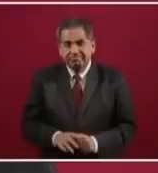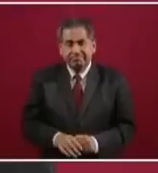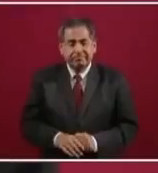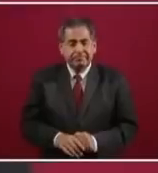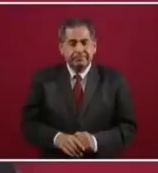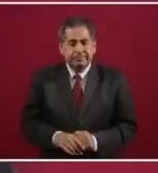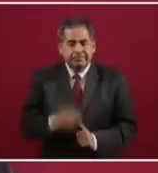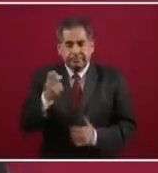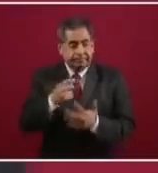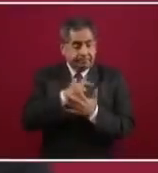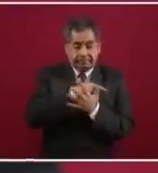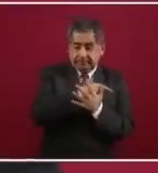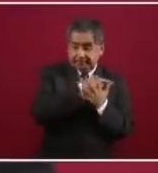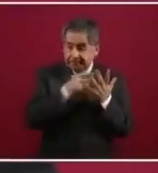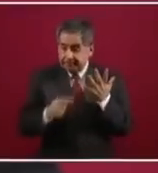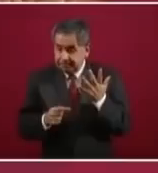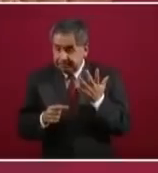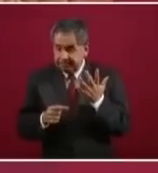Todo eso